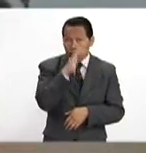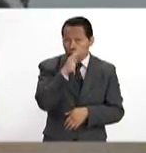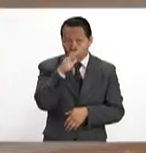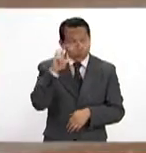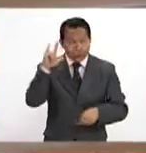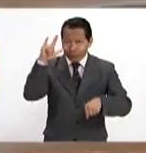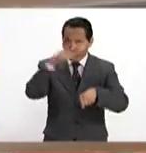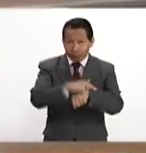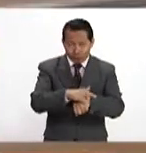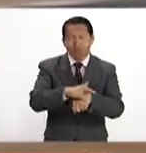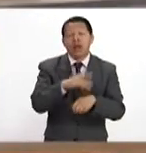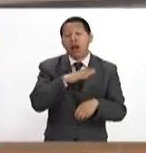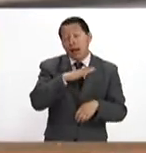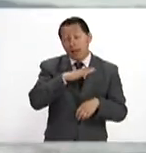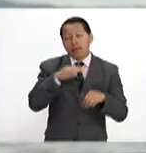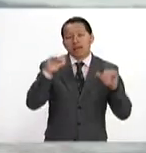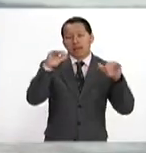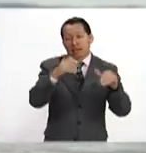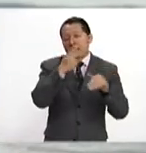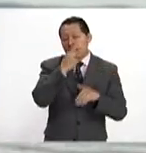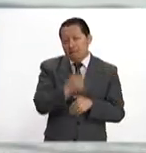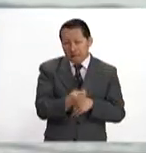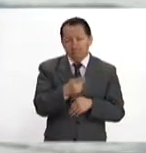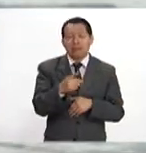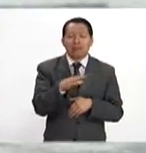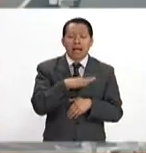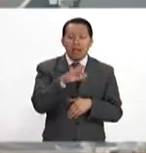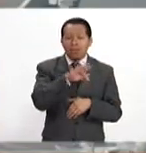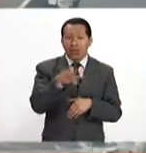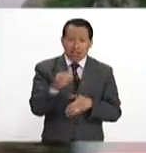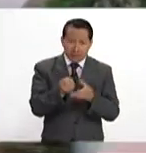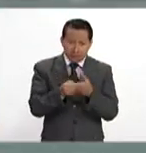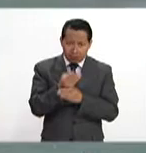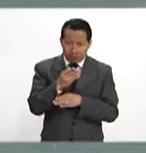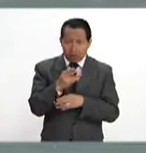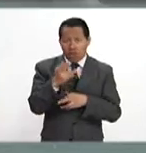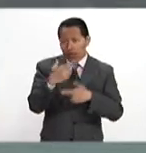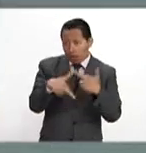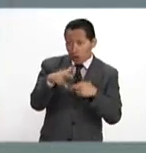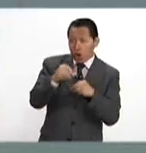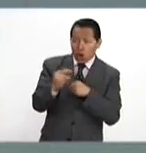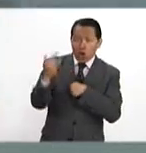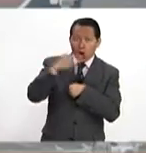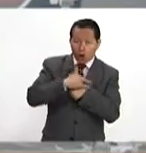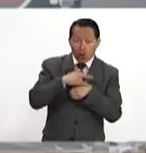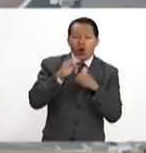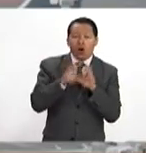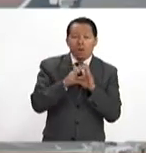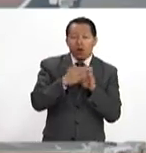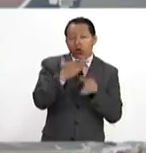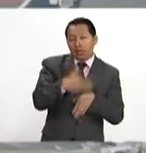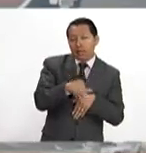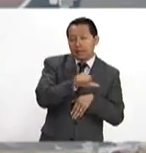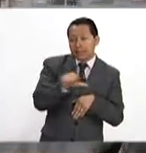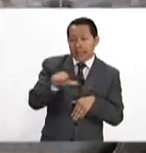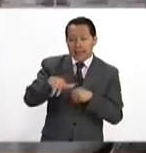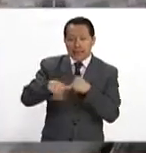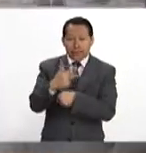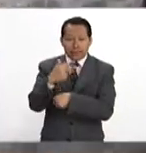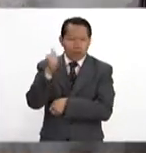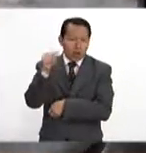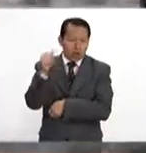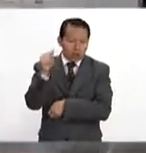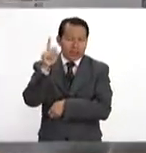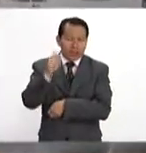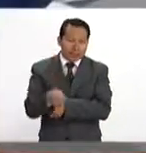este estado. La aerolínea anunció que no cobrará el cargo por la fecha de salida, regreso o vuelo siempre y cuando sean del 10 al 13 de agosto. Asimismo, informó